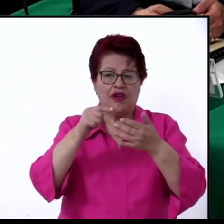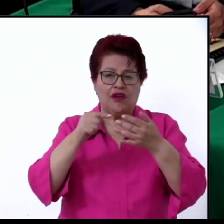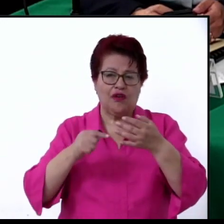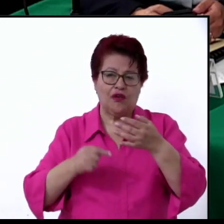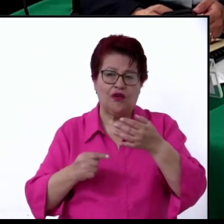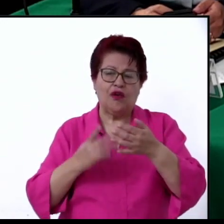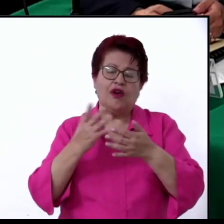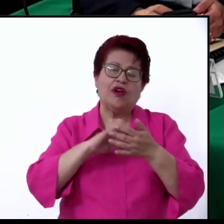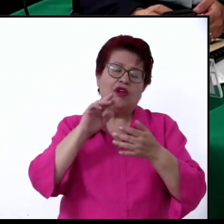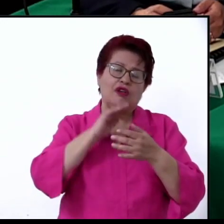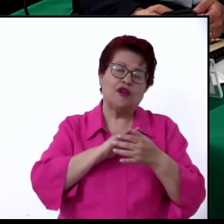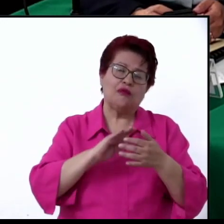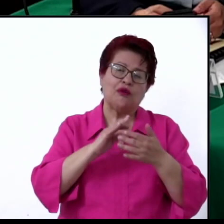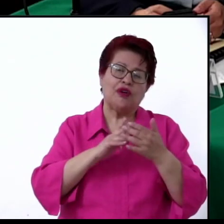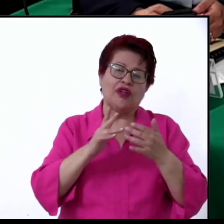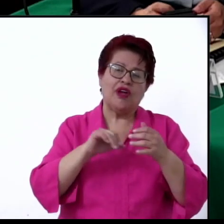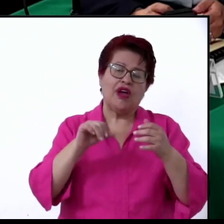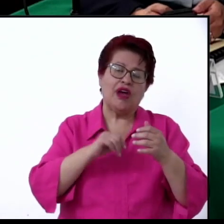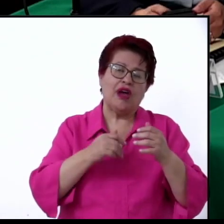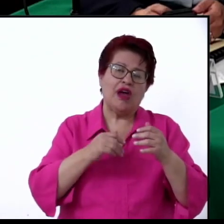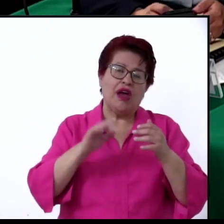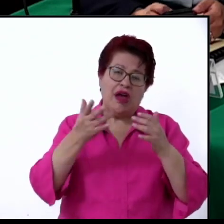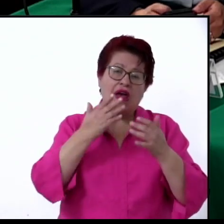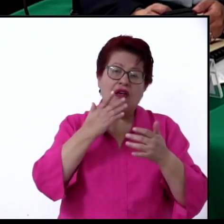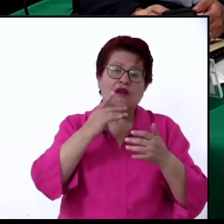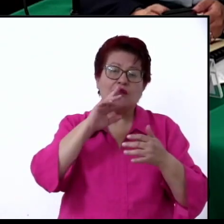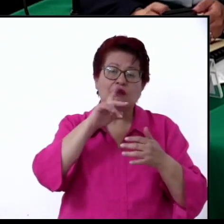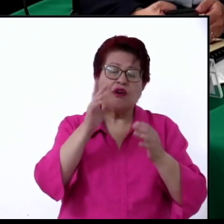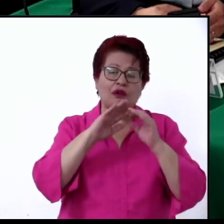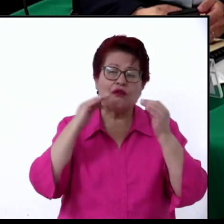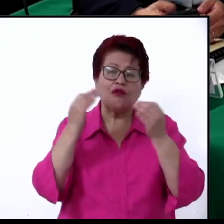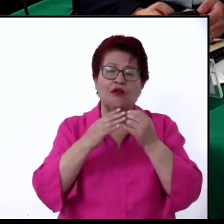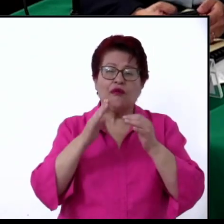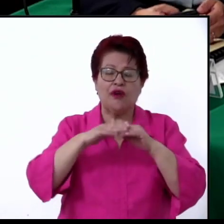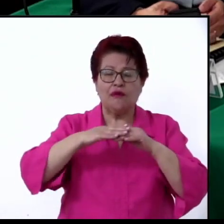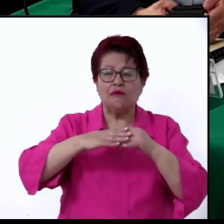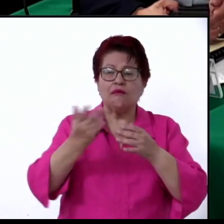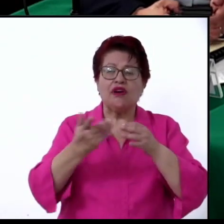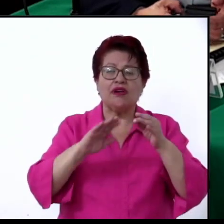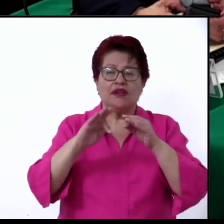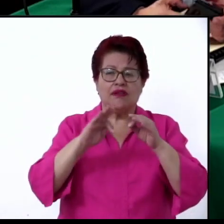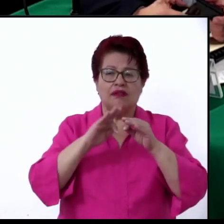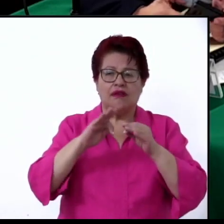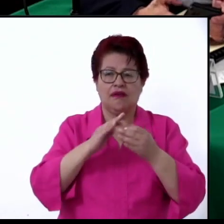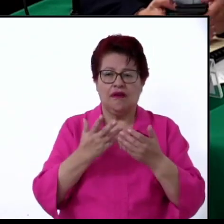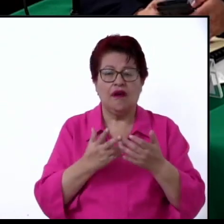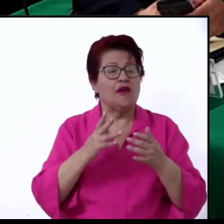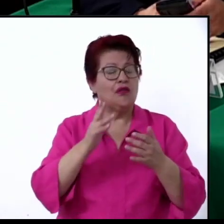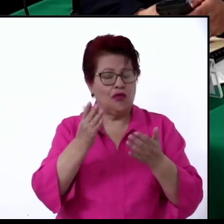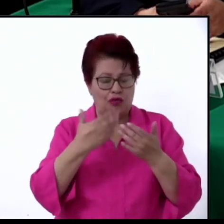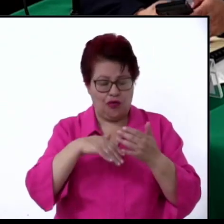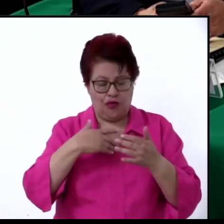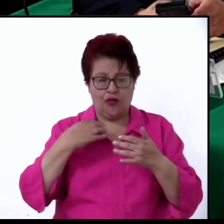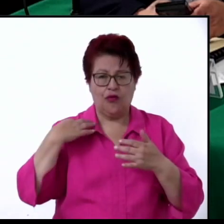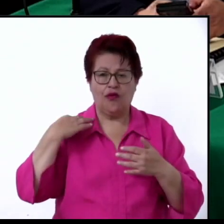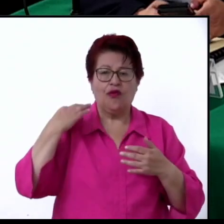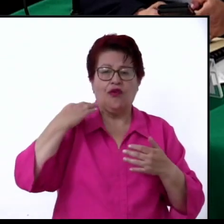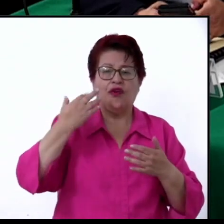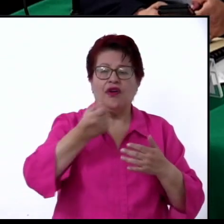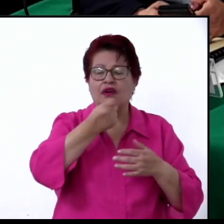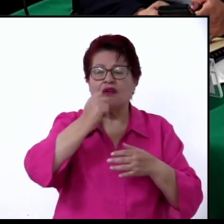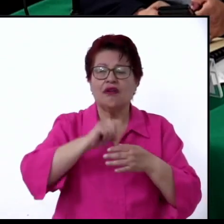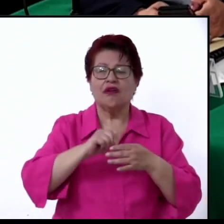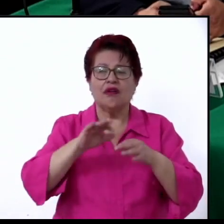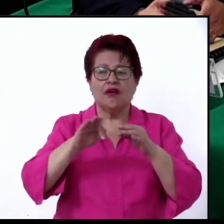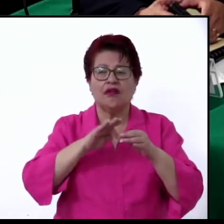su posibilidad de articularlo de mejor forma. Así es de que estamos a sus órdenes en Secretaría de Trabajo